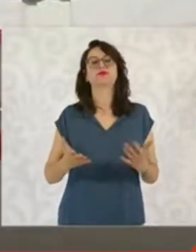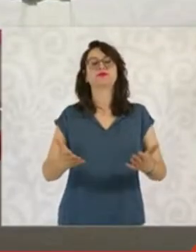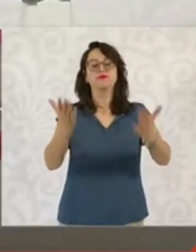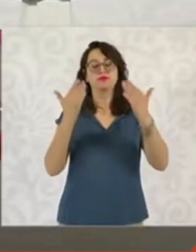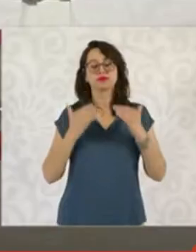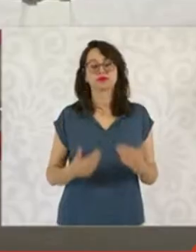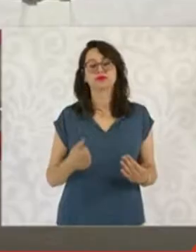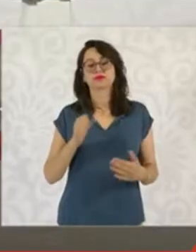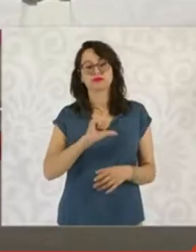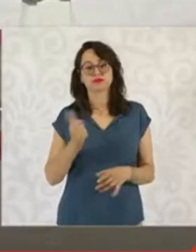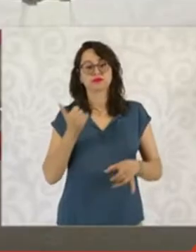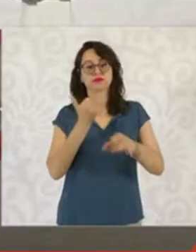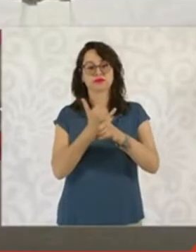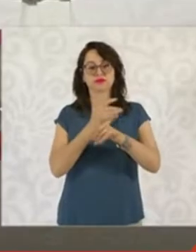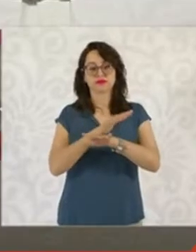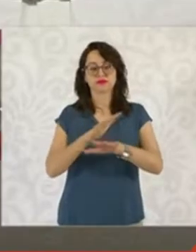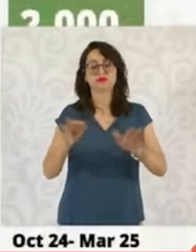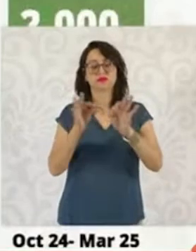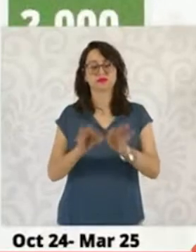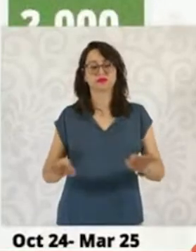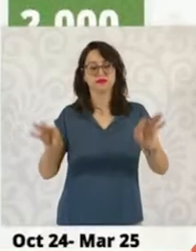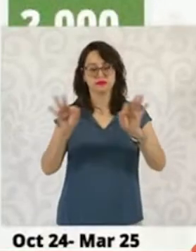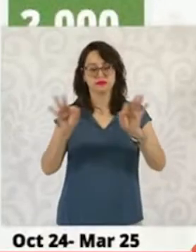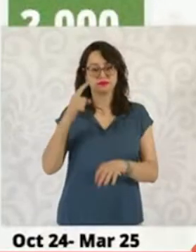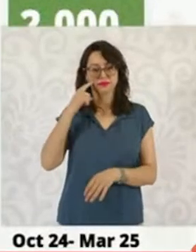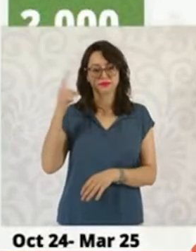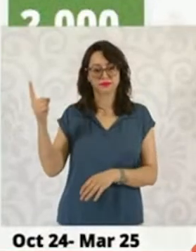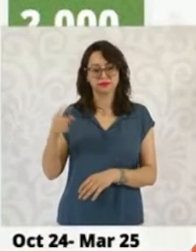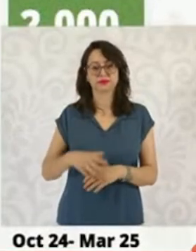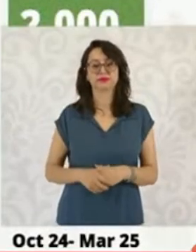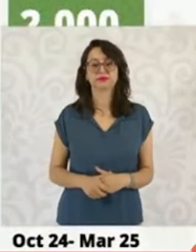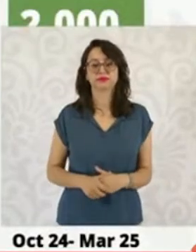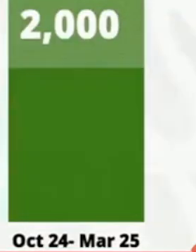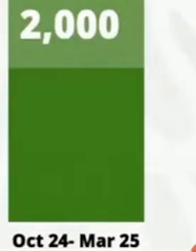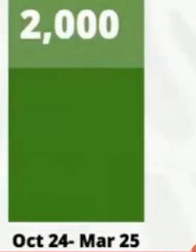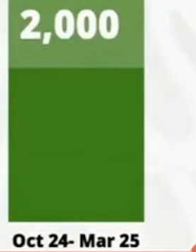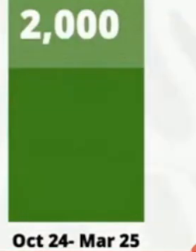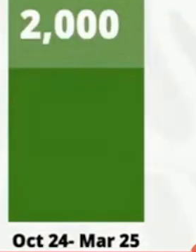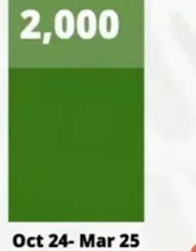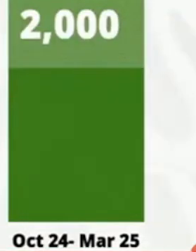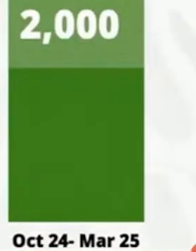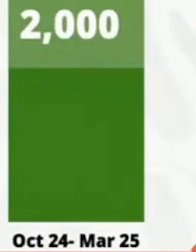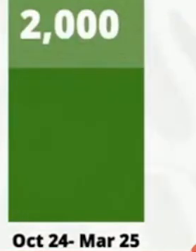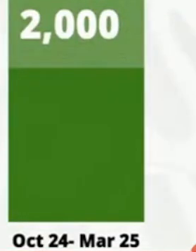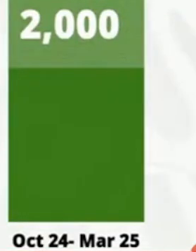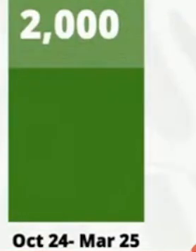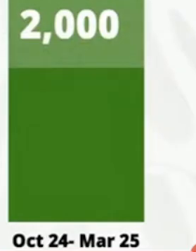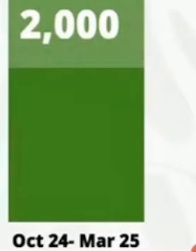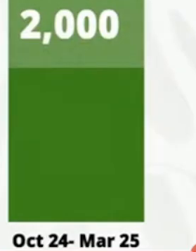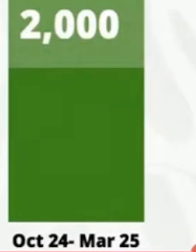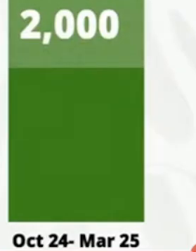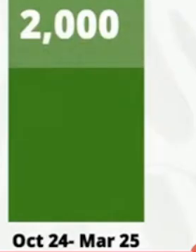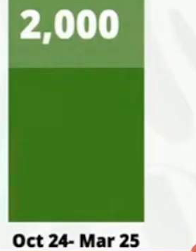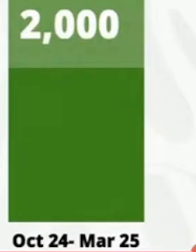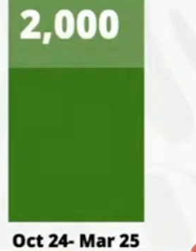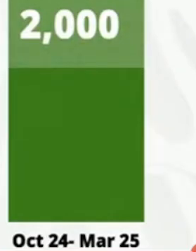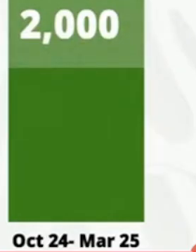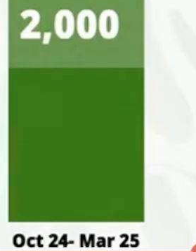importantes. Aquí nos estamos refiriendo a la recaudación del Infonavit. Esta